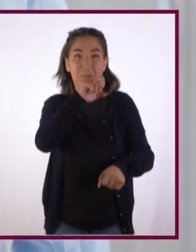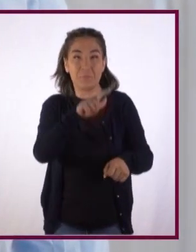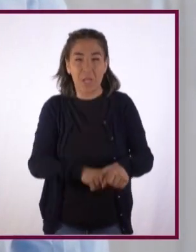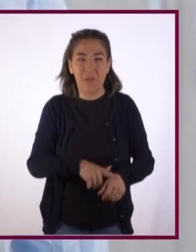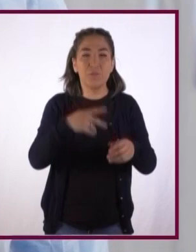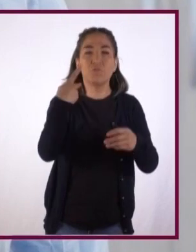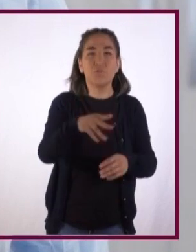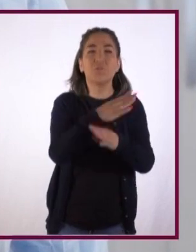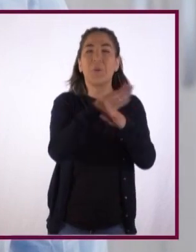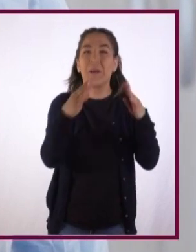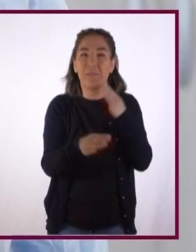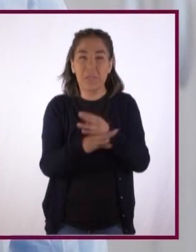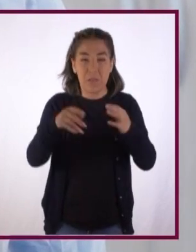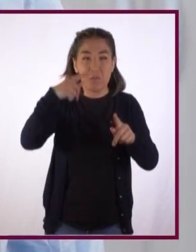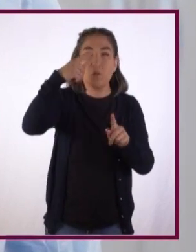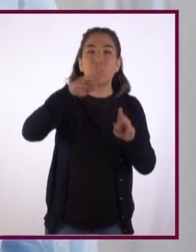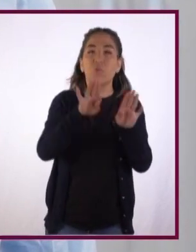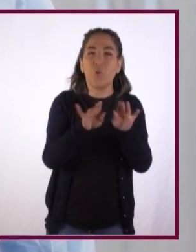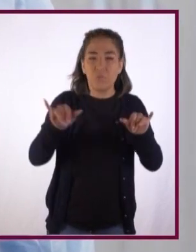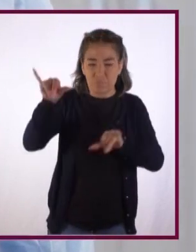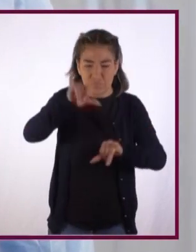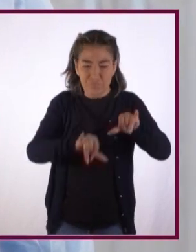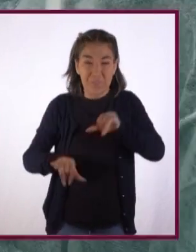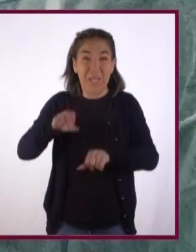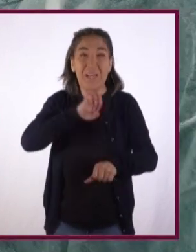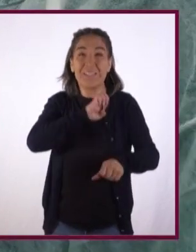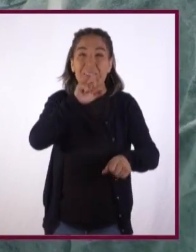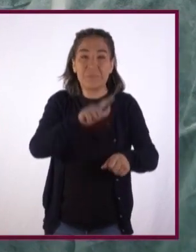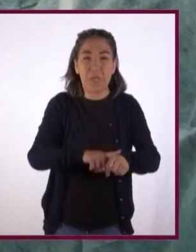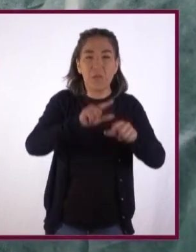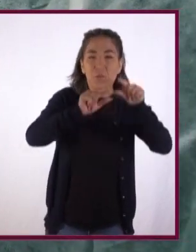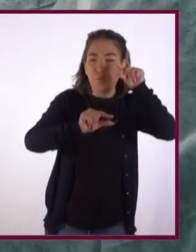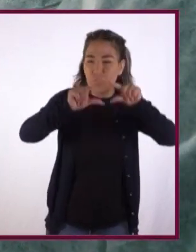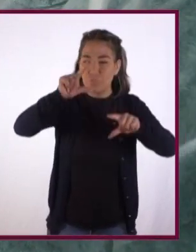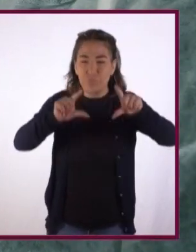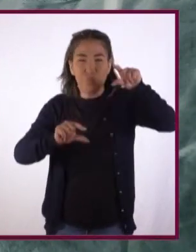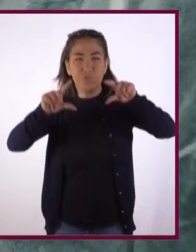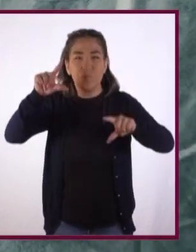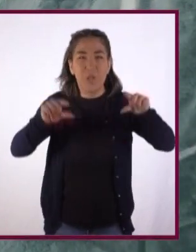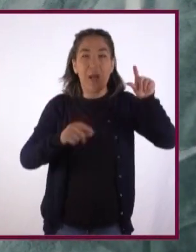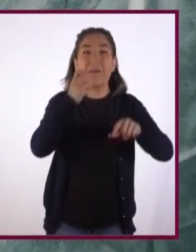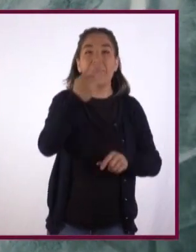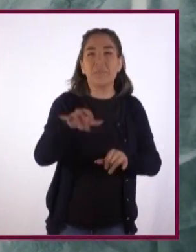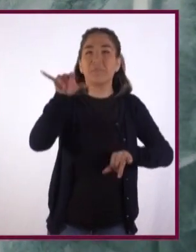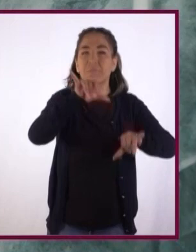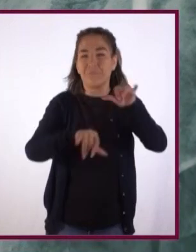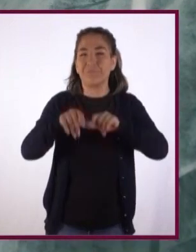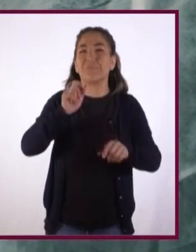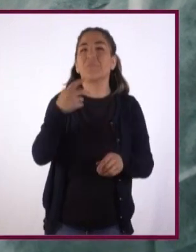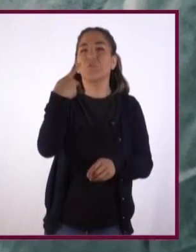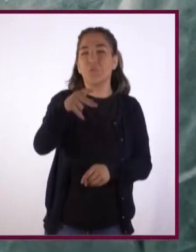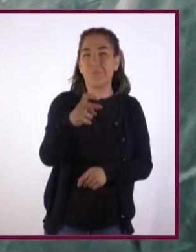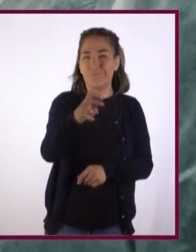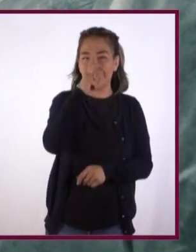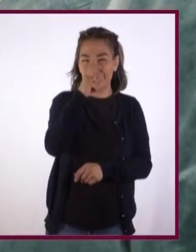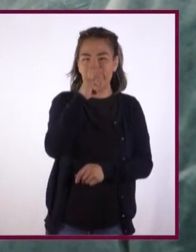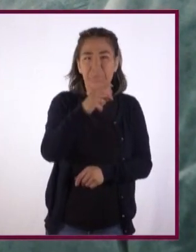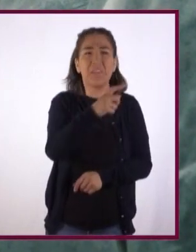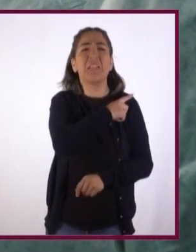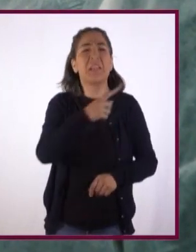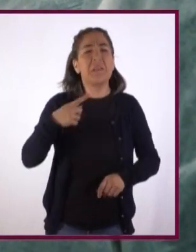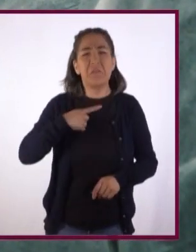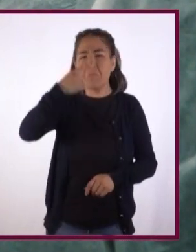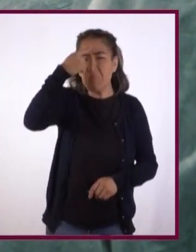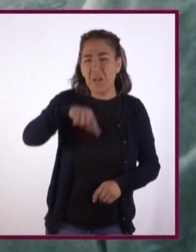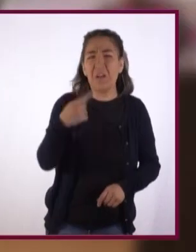está instrumentado con las métricas correspondientes y bajo condiciones de laboratorio. ¿Y para